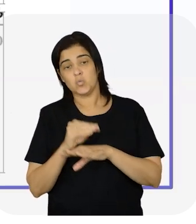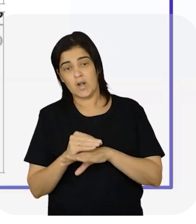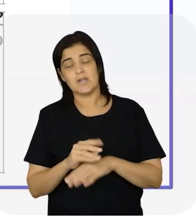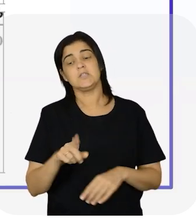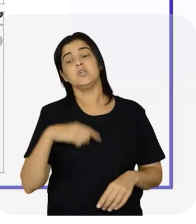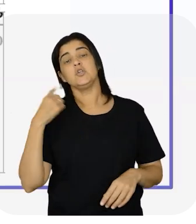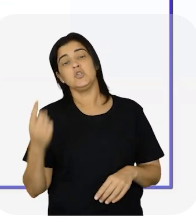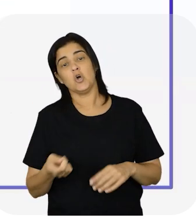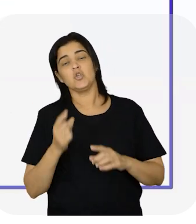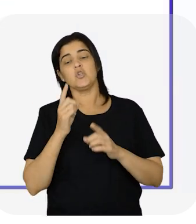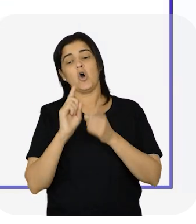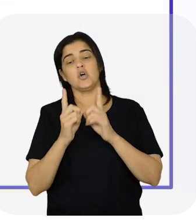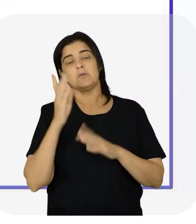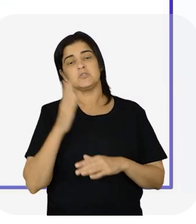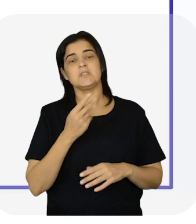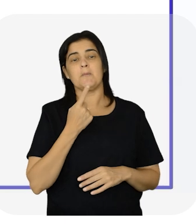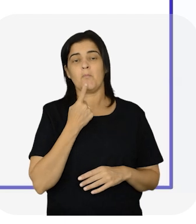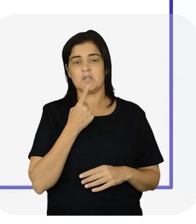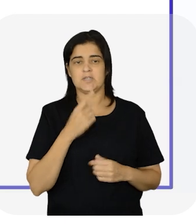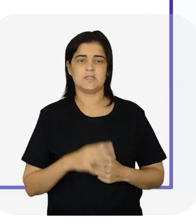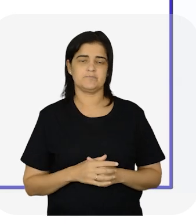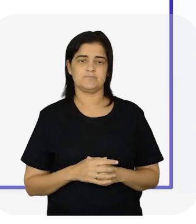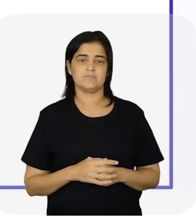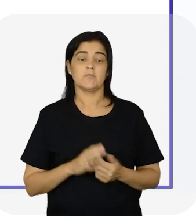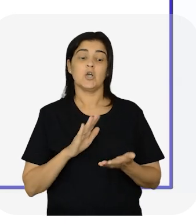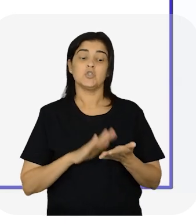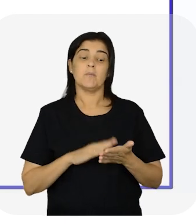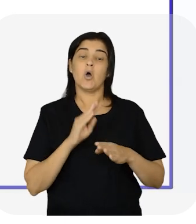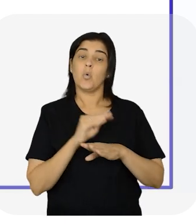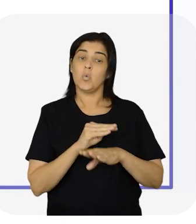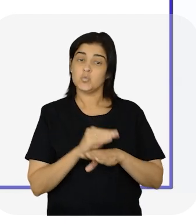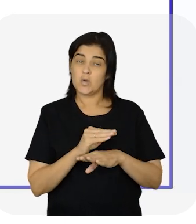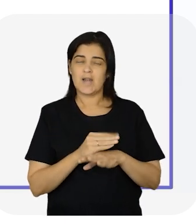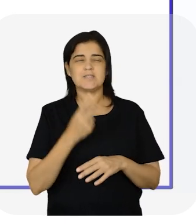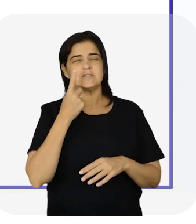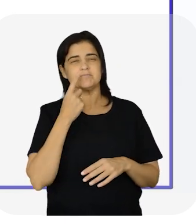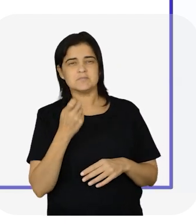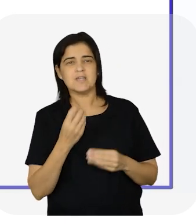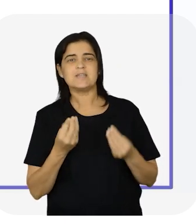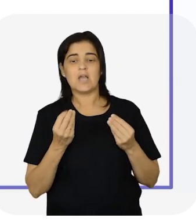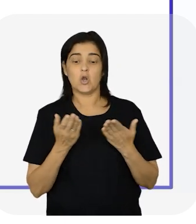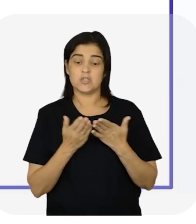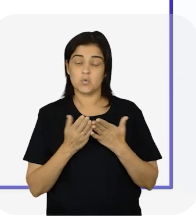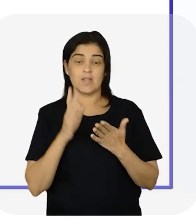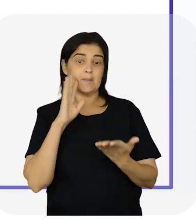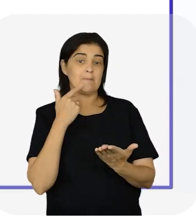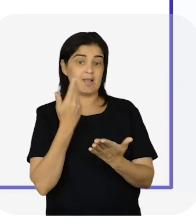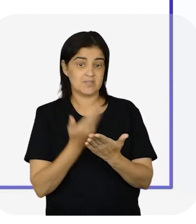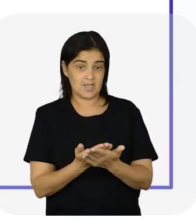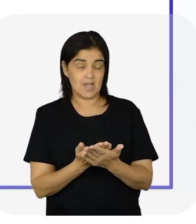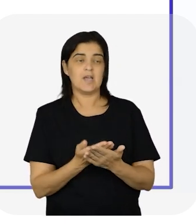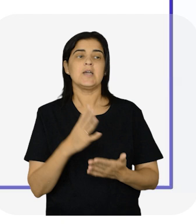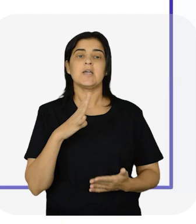políticas, un 11%. En cuanto a las barreras culturales que identifican, los estudiantes plantean